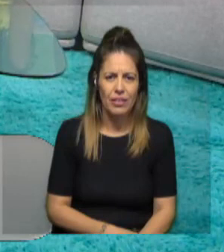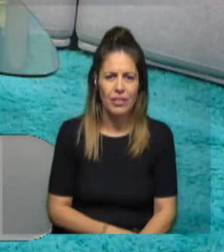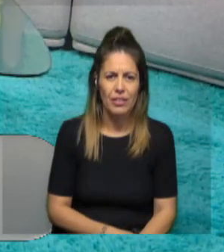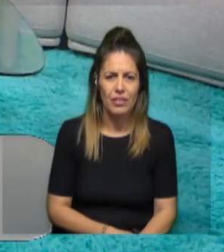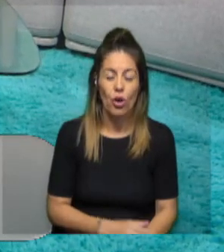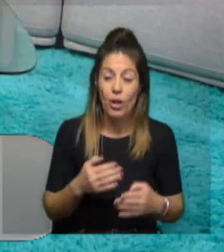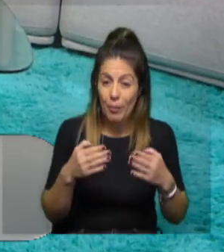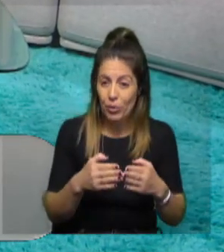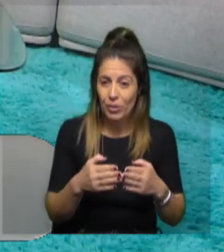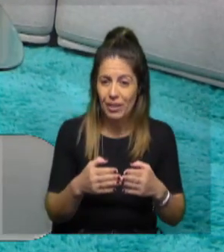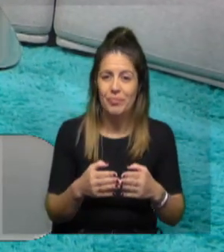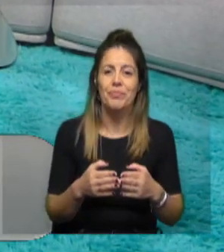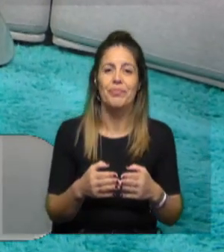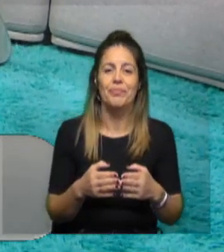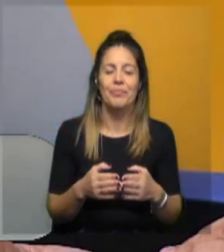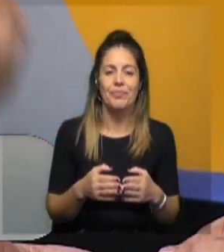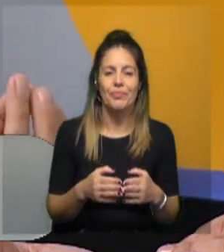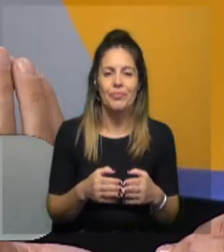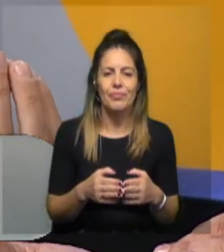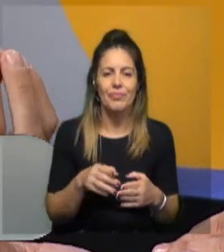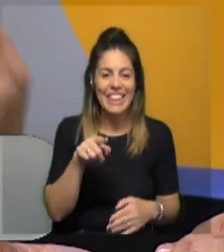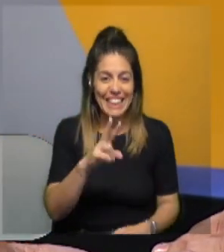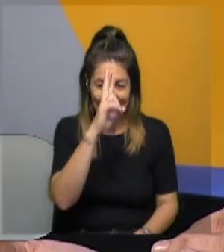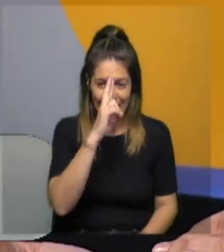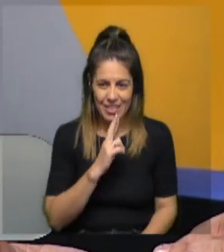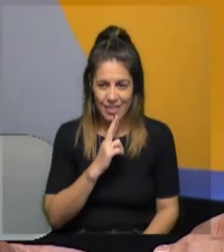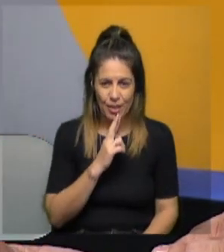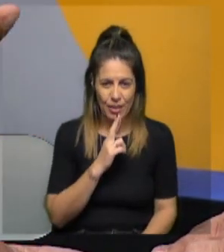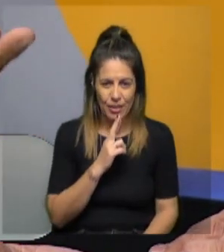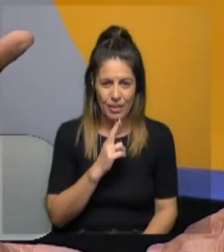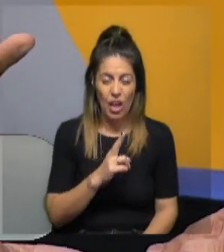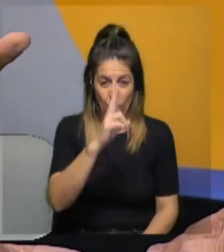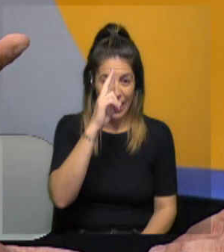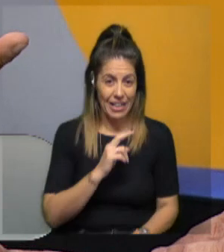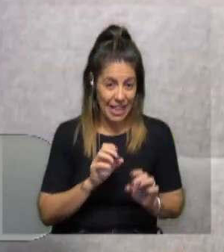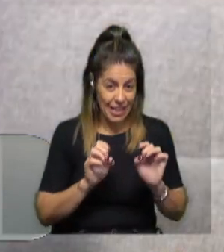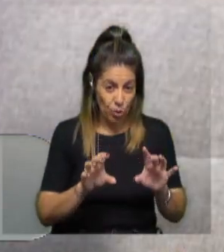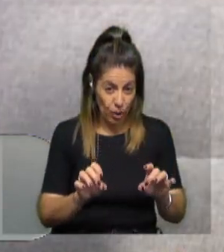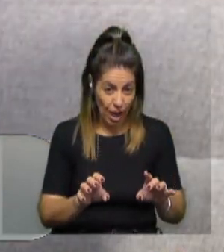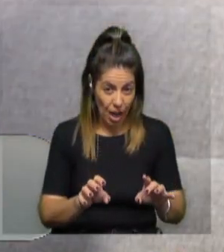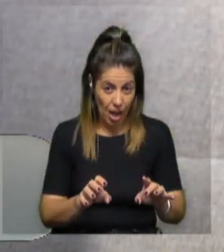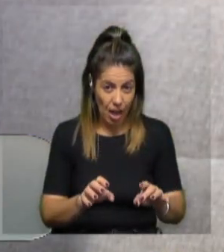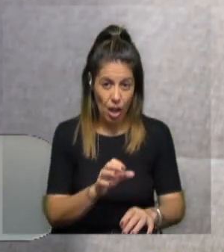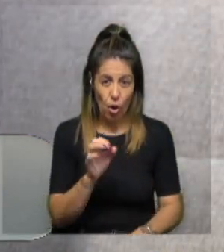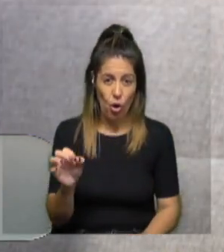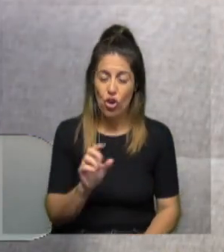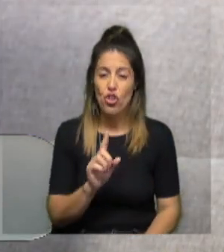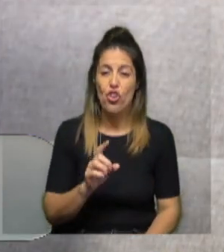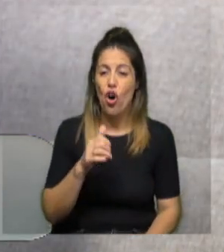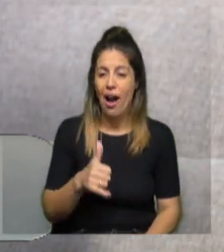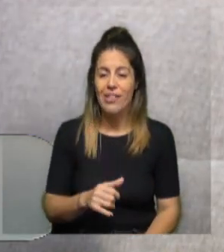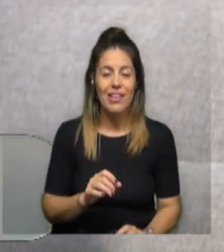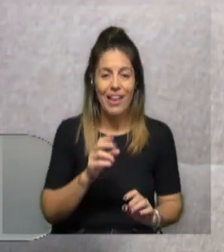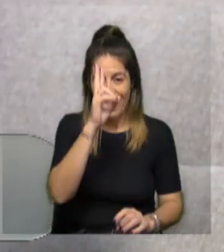una pregunta. No, porque esta raza. Sí. ¿Es una raza natural? ¿O es una raza? No hay razas